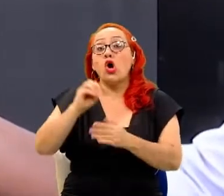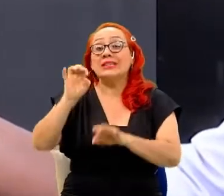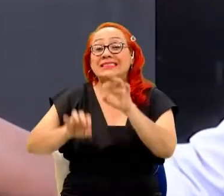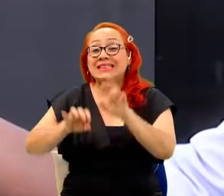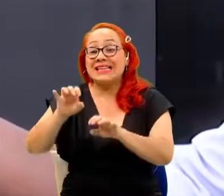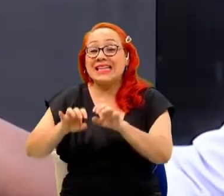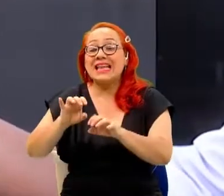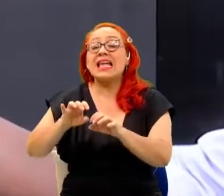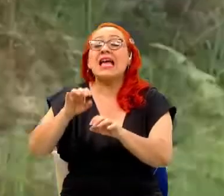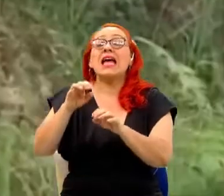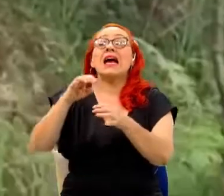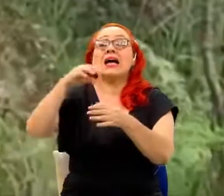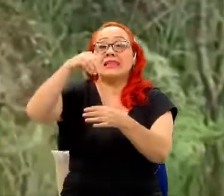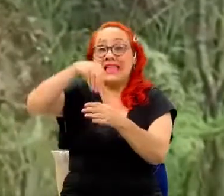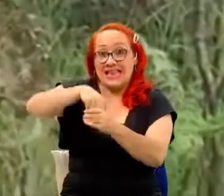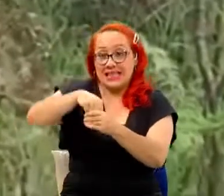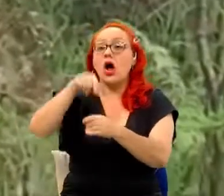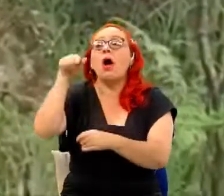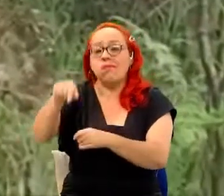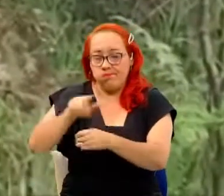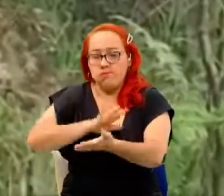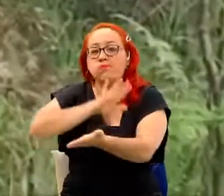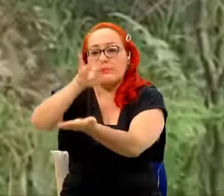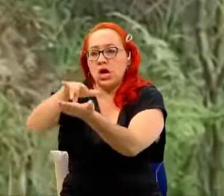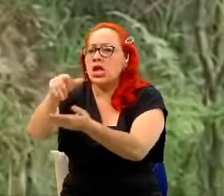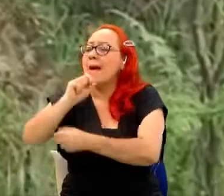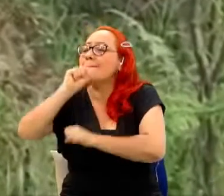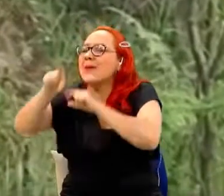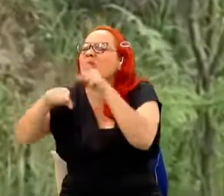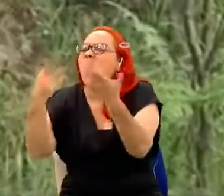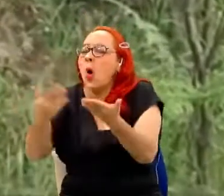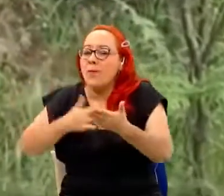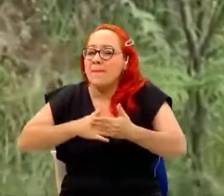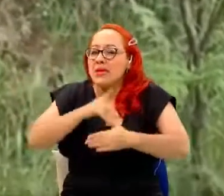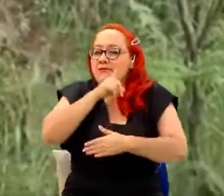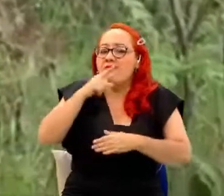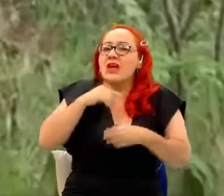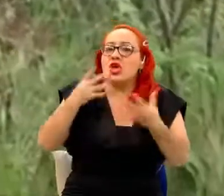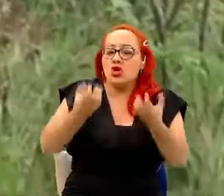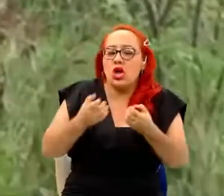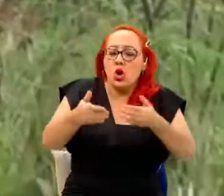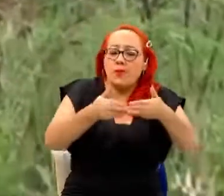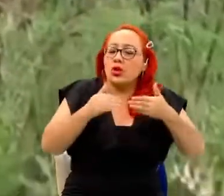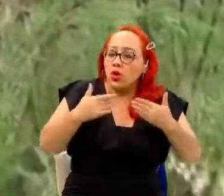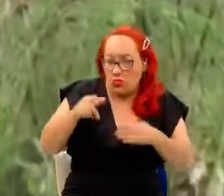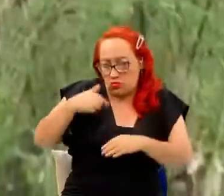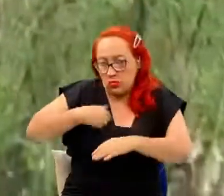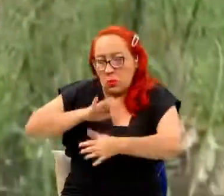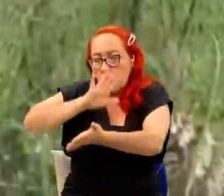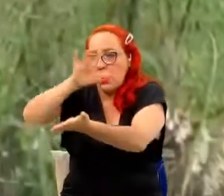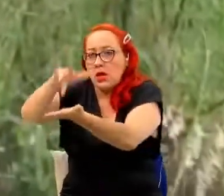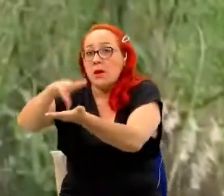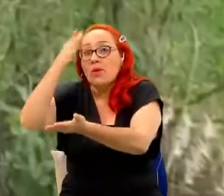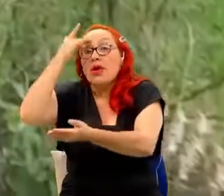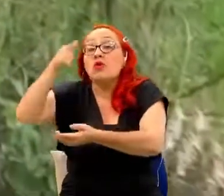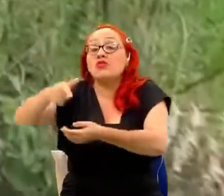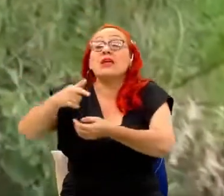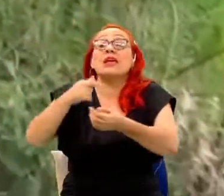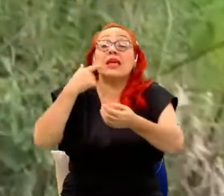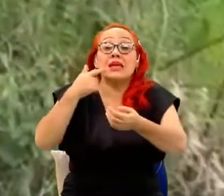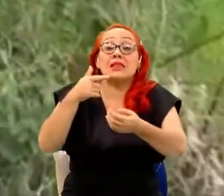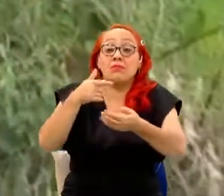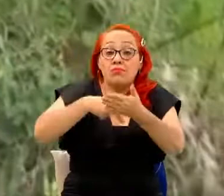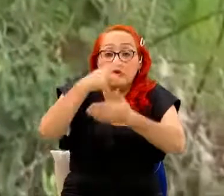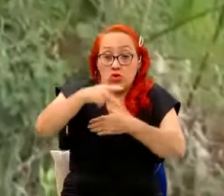información y en la policía del departamento de santander hay información para éstas para esta articulación del proyecto ya más